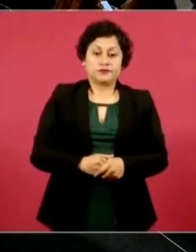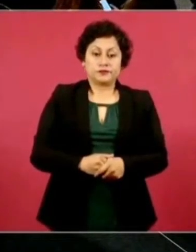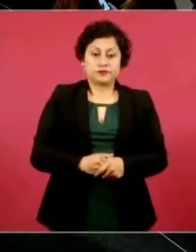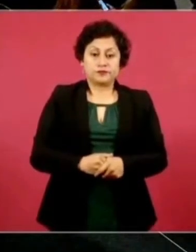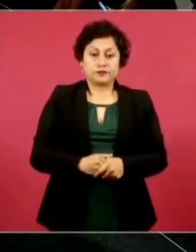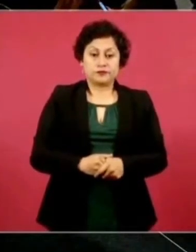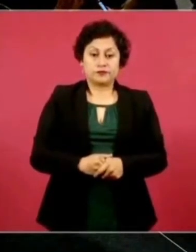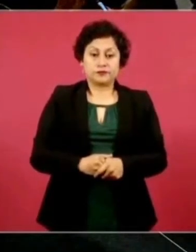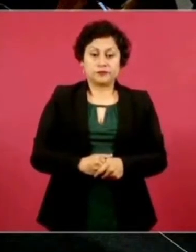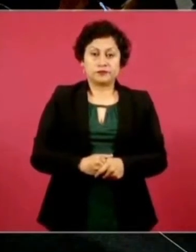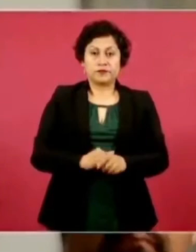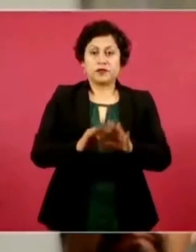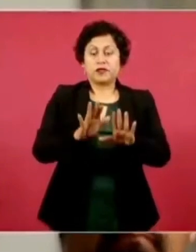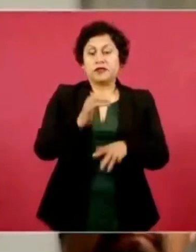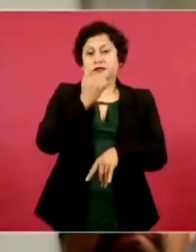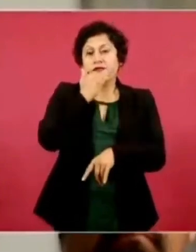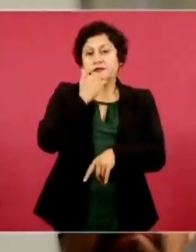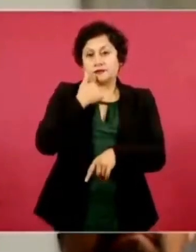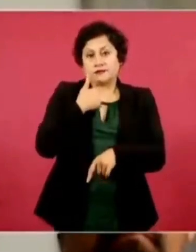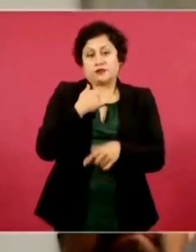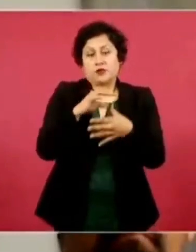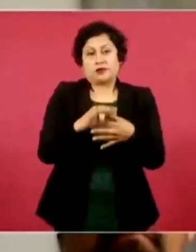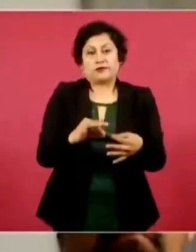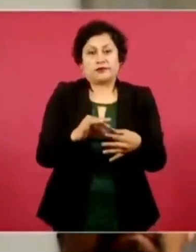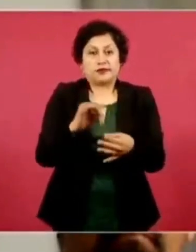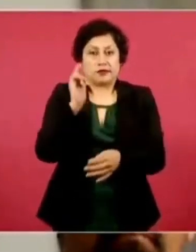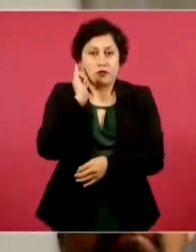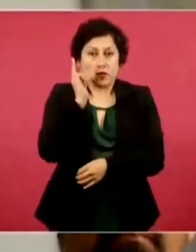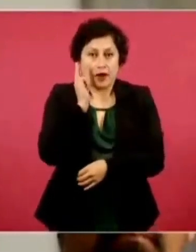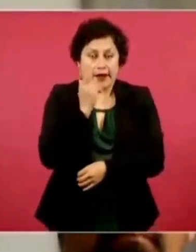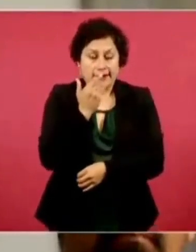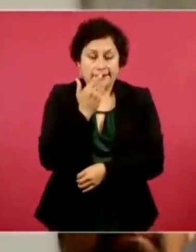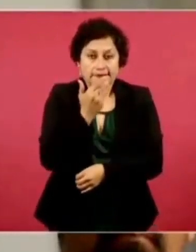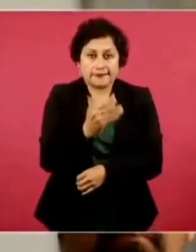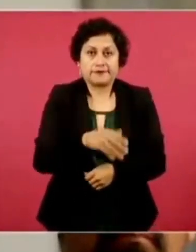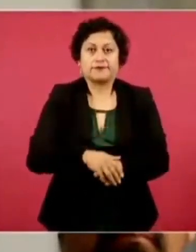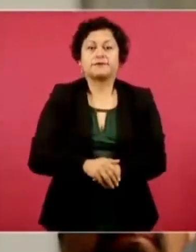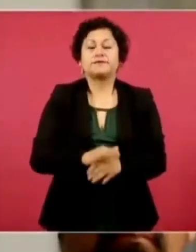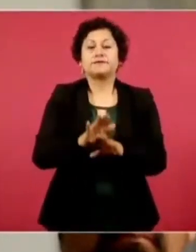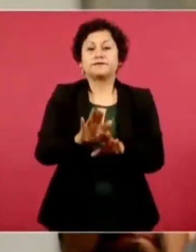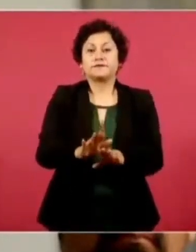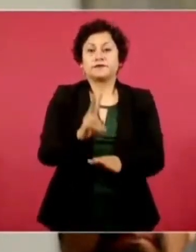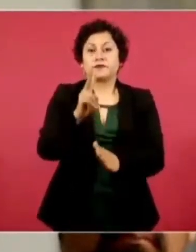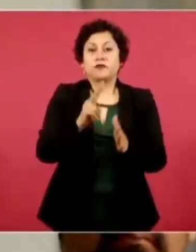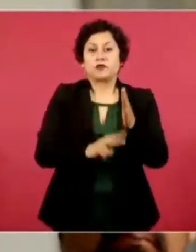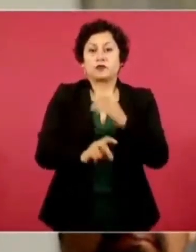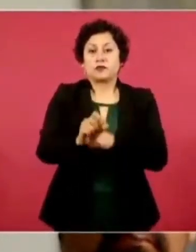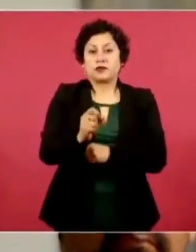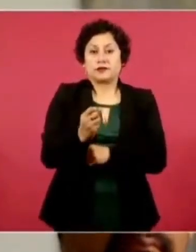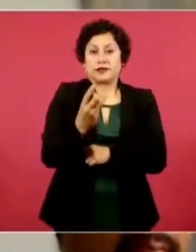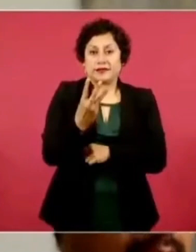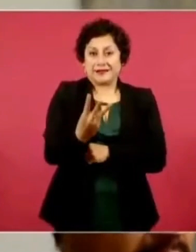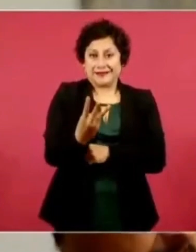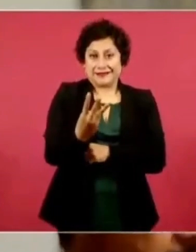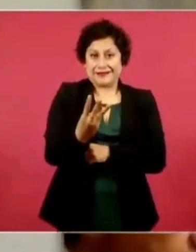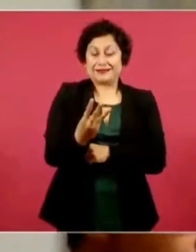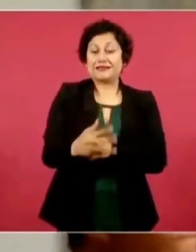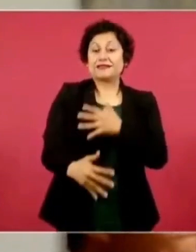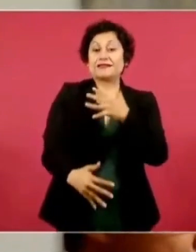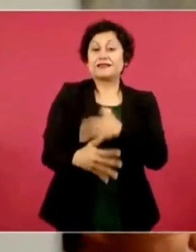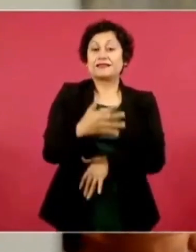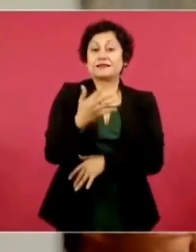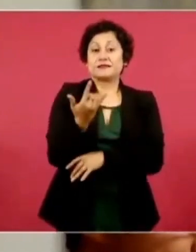ojalá me sepa explicar. El 15 de julio del 2023, sábado 15 de julio del 2023 a